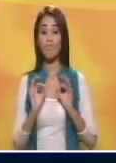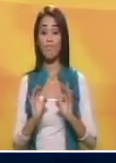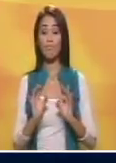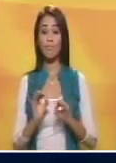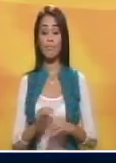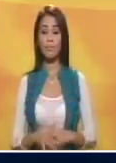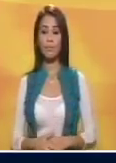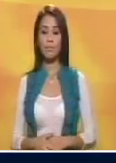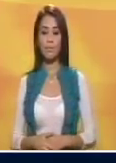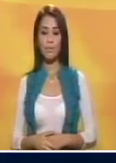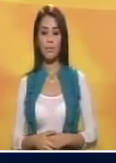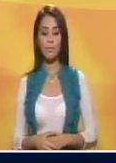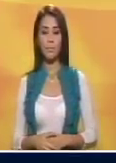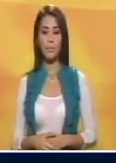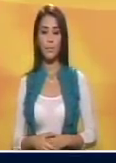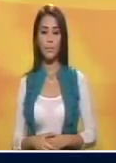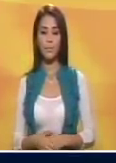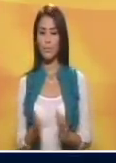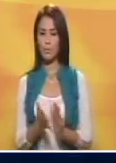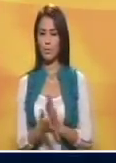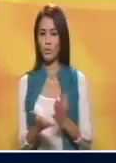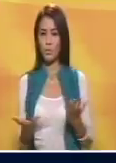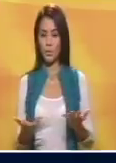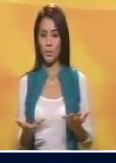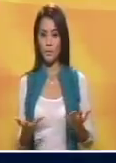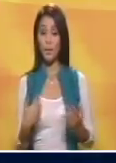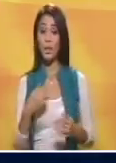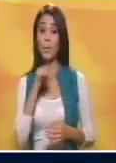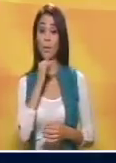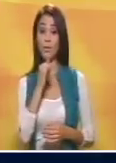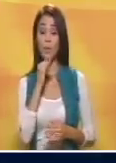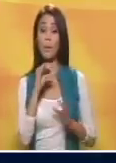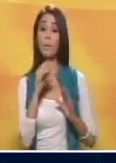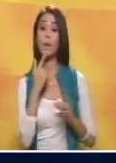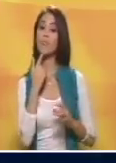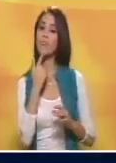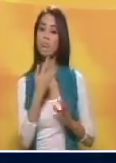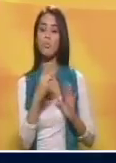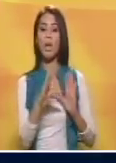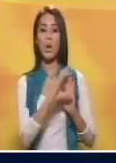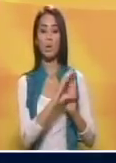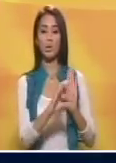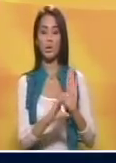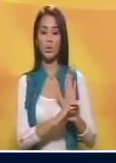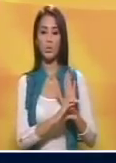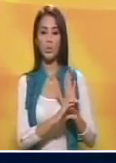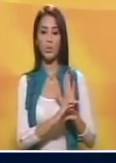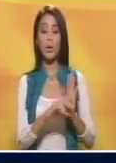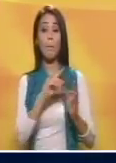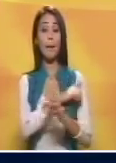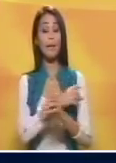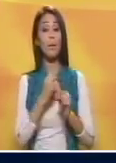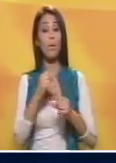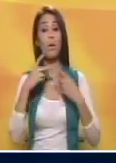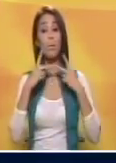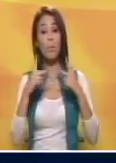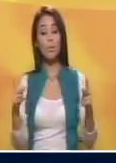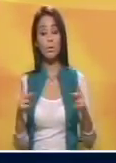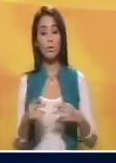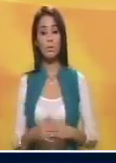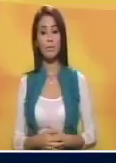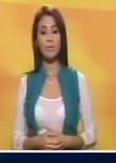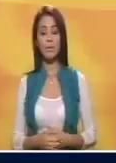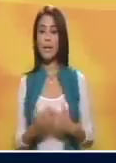necesaria, para que, como tal como lo dice nuestra Constitución, para que los poderes públicos, y en este